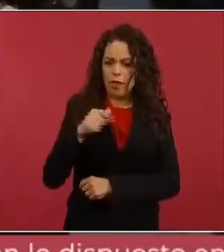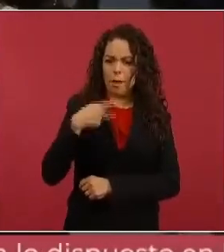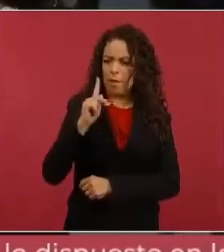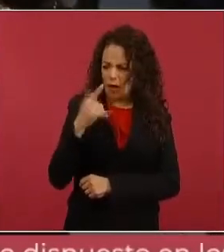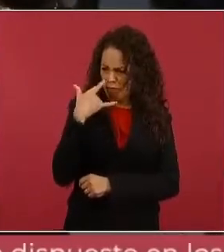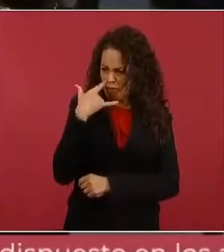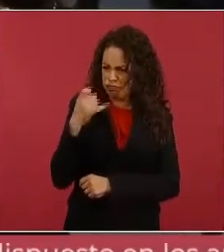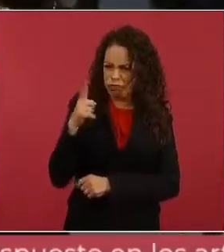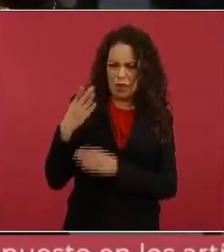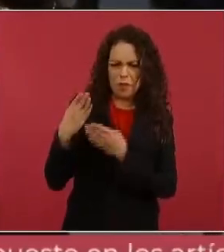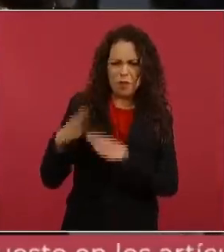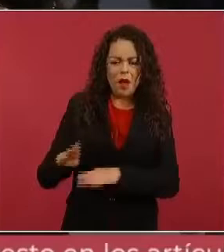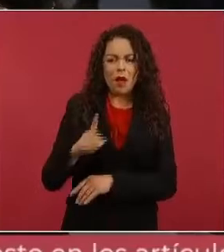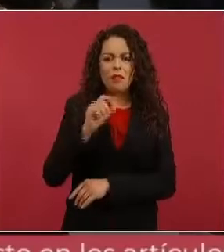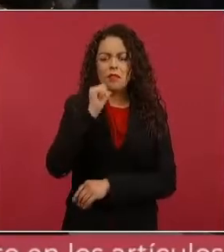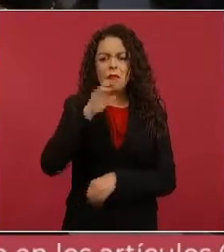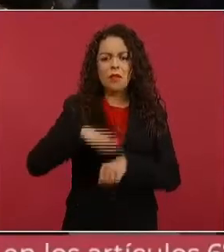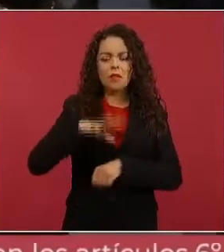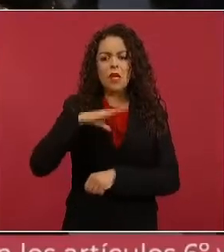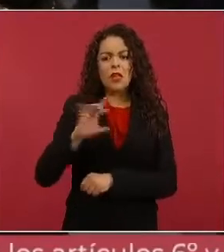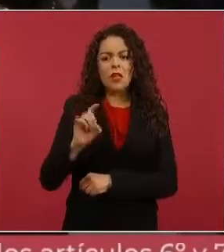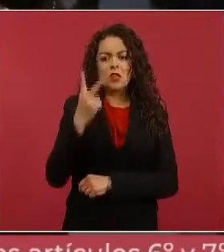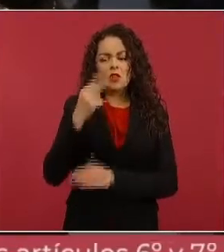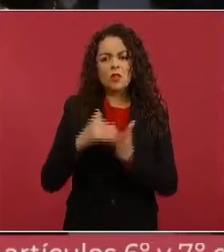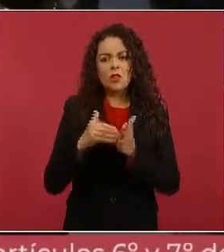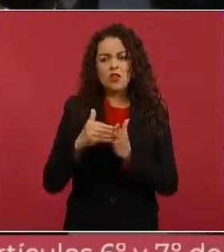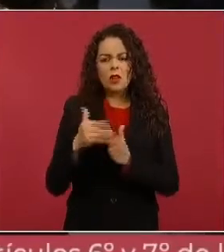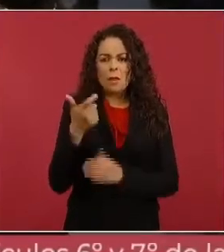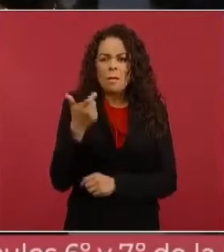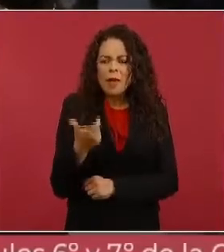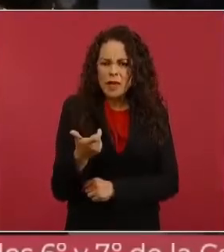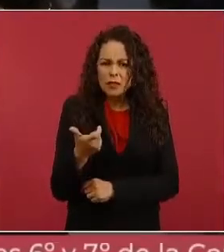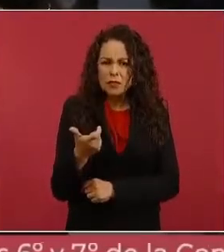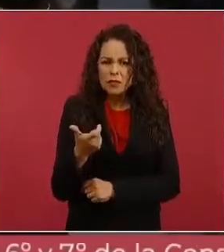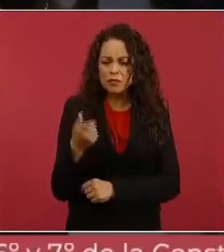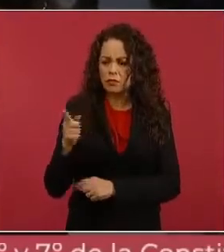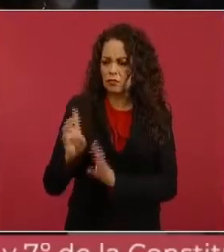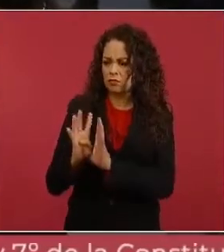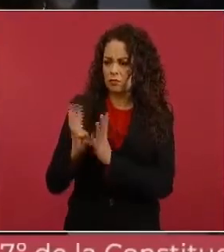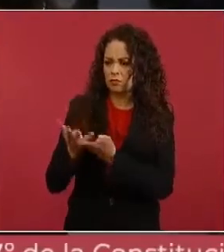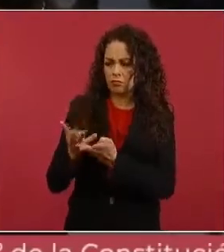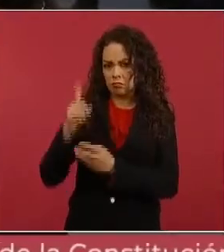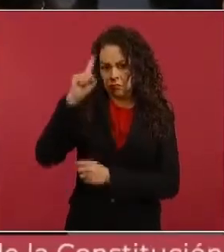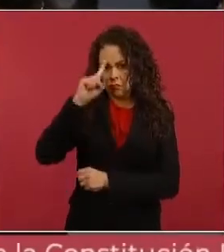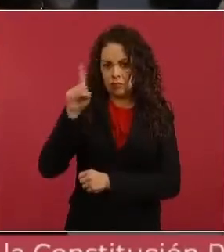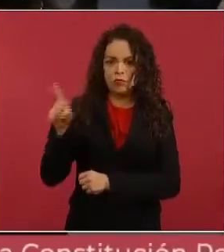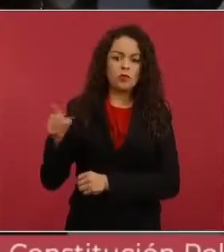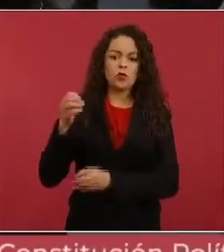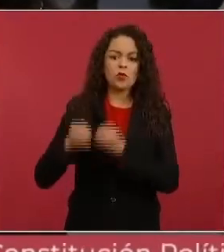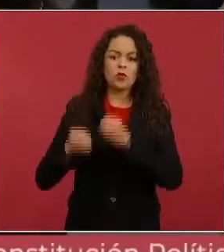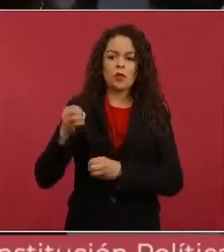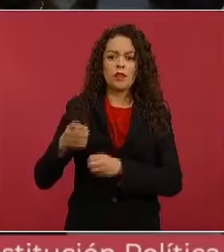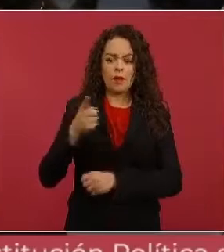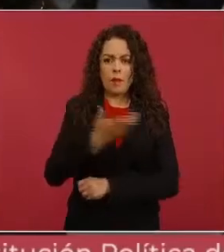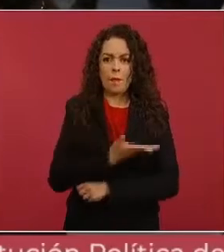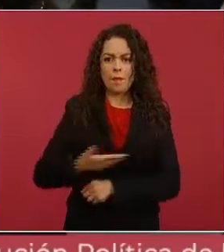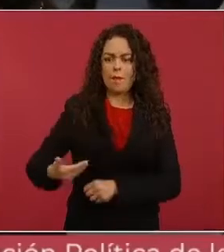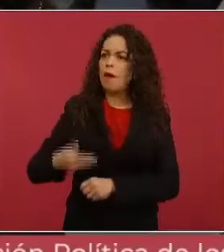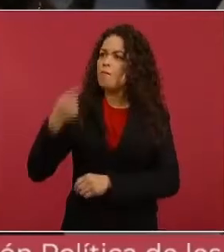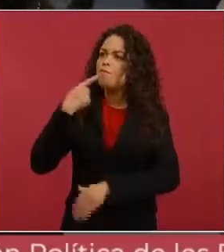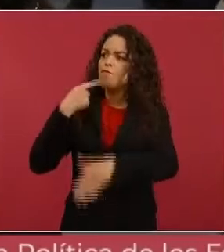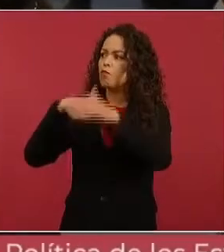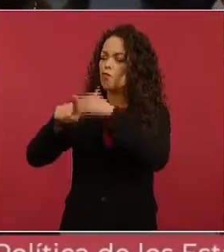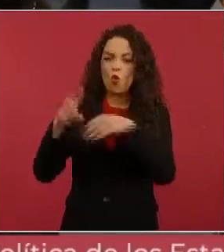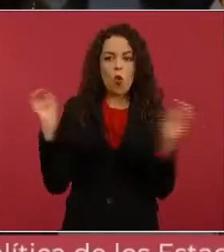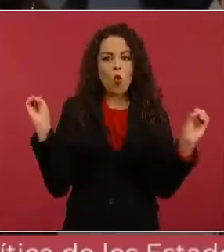solo tenía 32 millones de pesos e informan que la Consejería Jurídica de Presidencia no presentó la denuncia. El